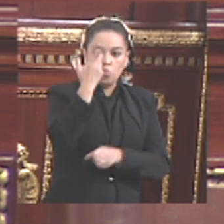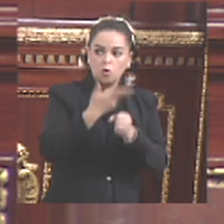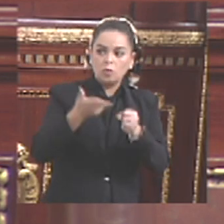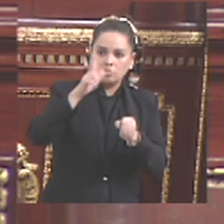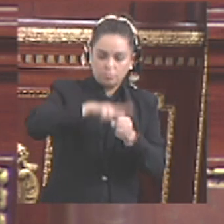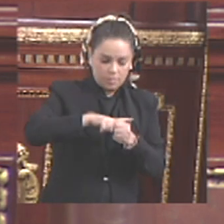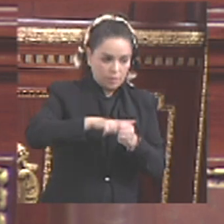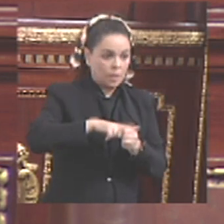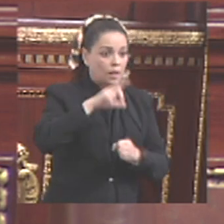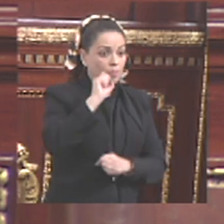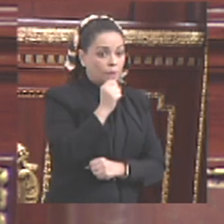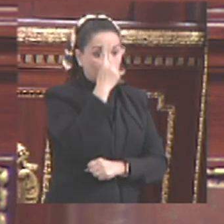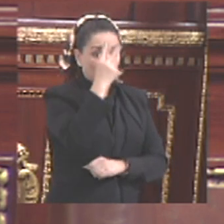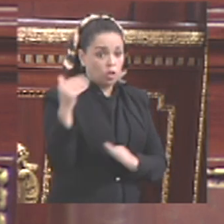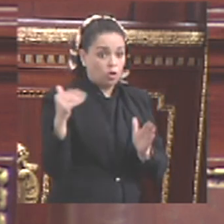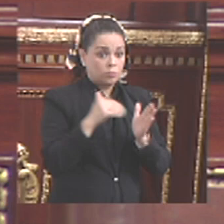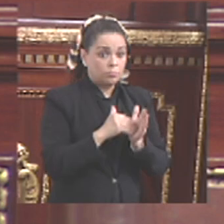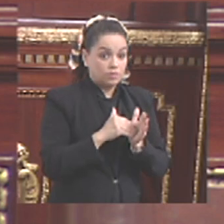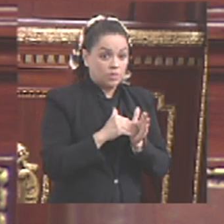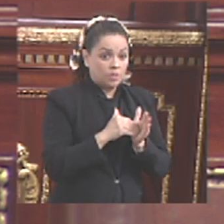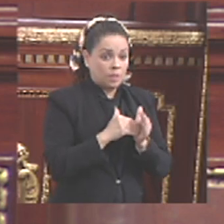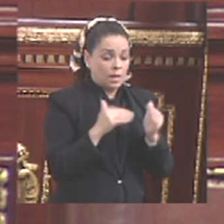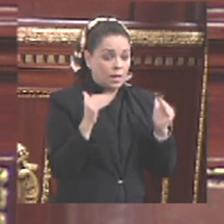22,000 viviendas afectadas,